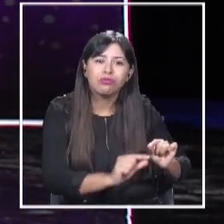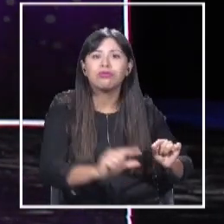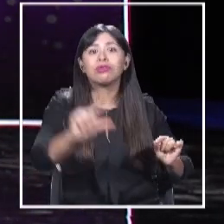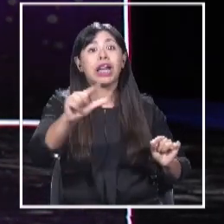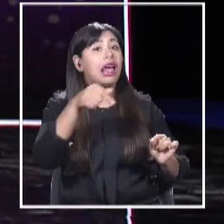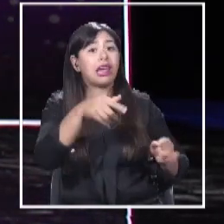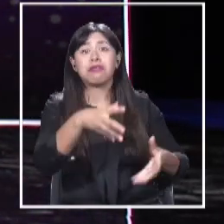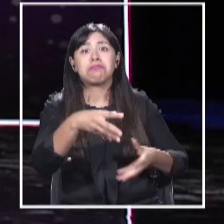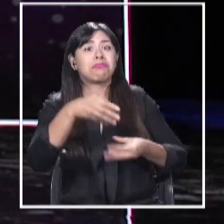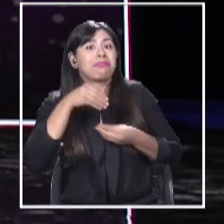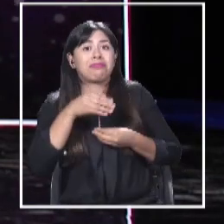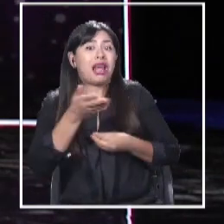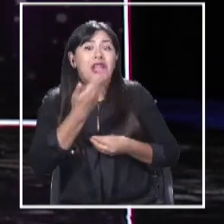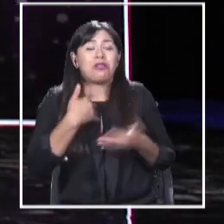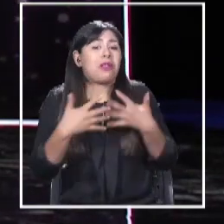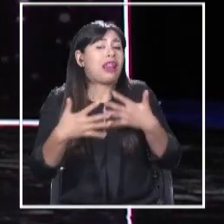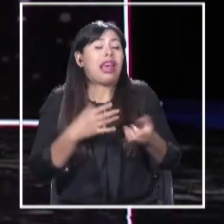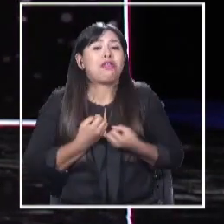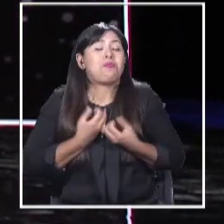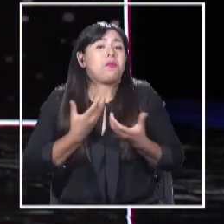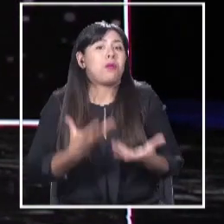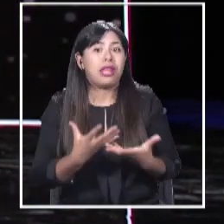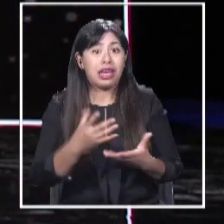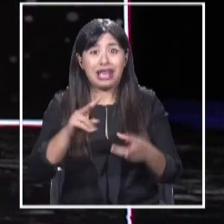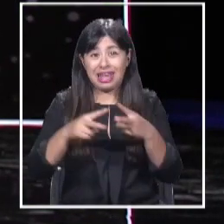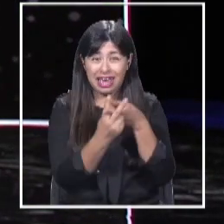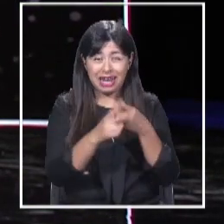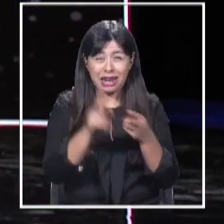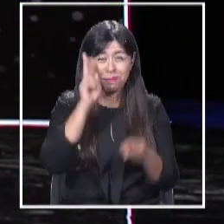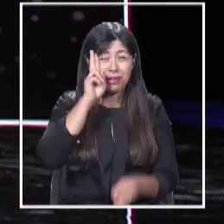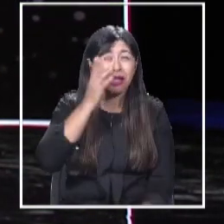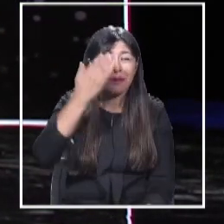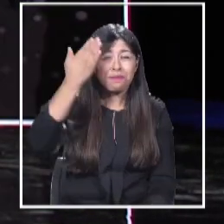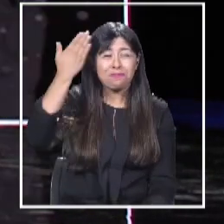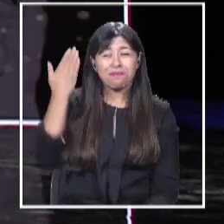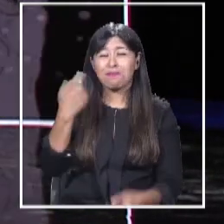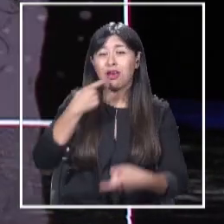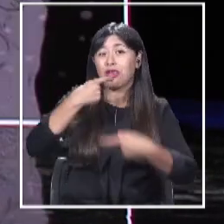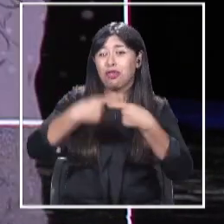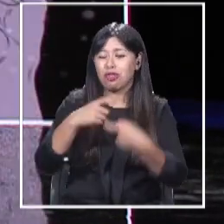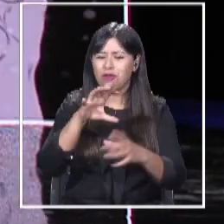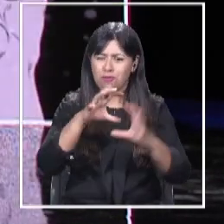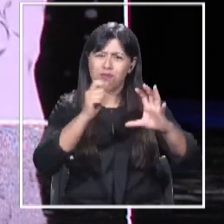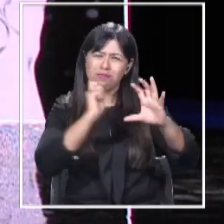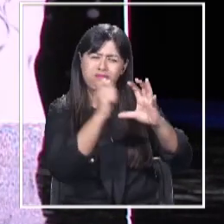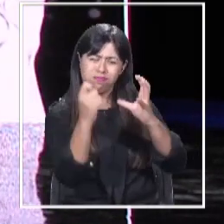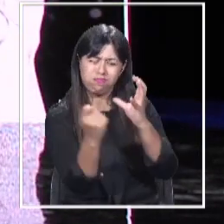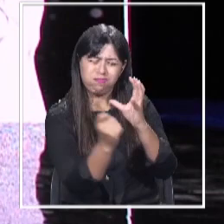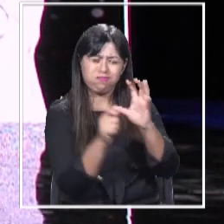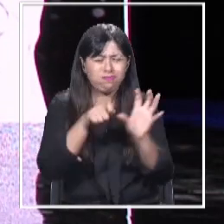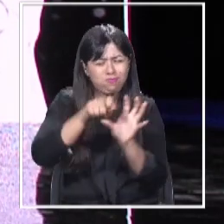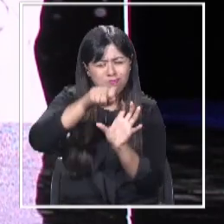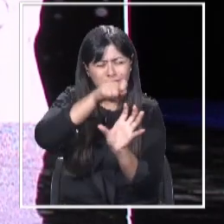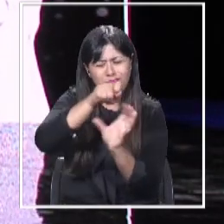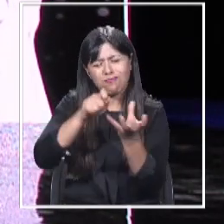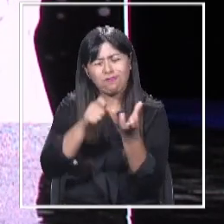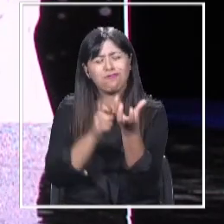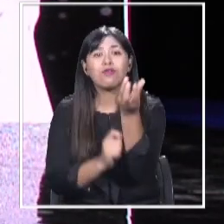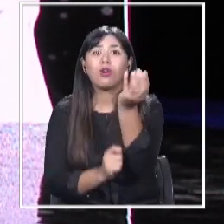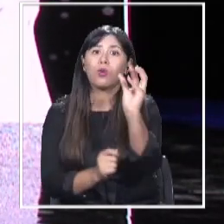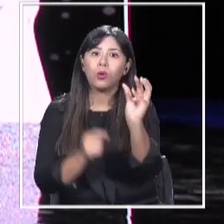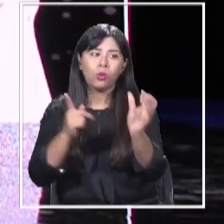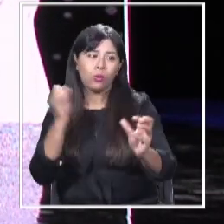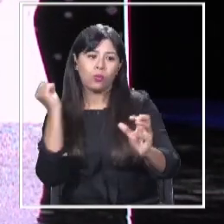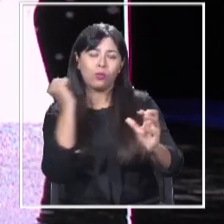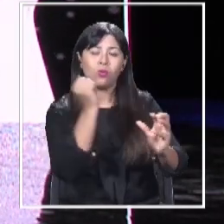esas primeras herramientas más toscas que aparecieron, esas piedras talladas hace 2,5 millones de años, han ido evolucionando